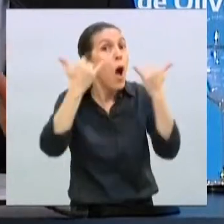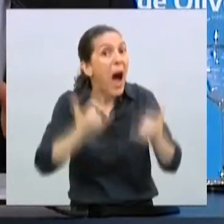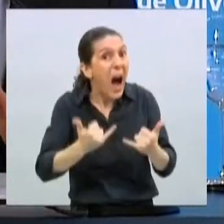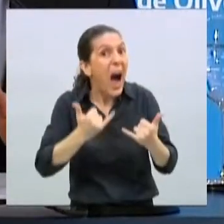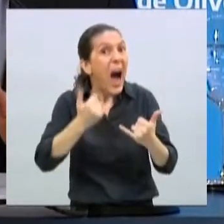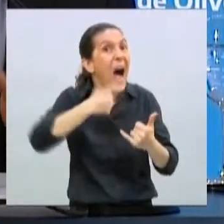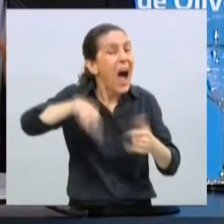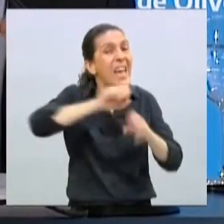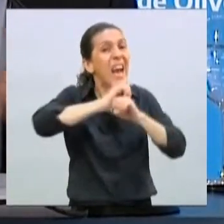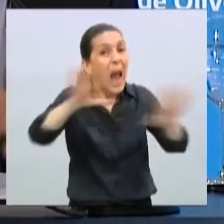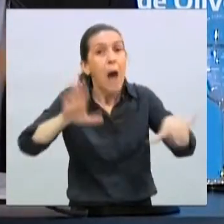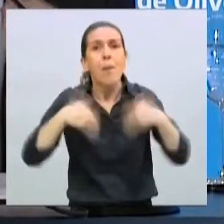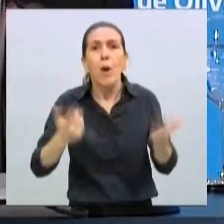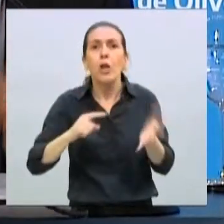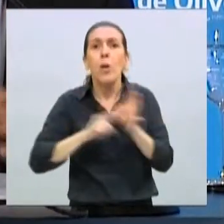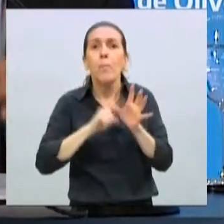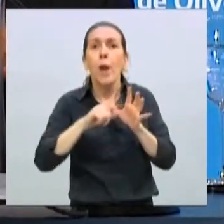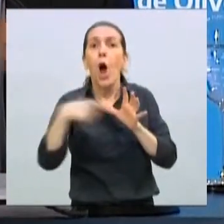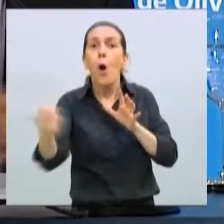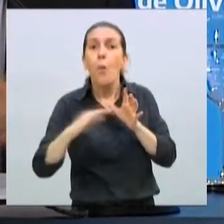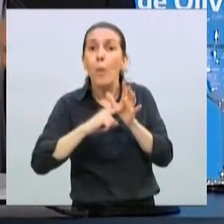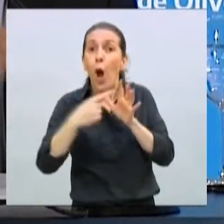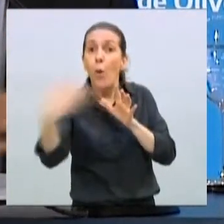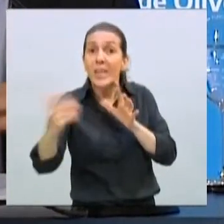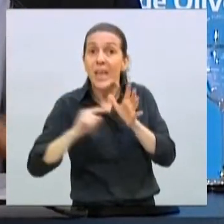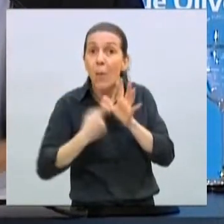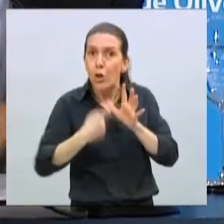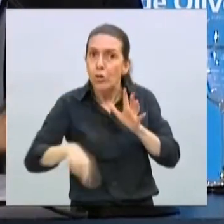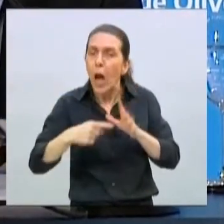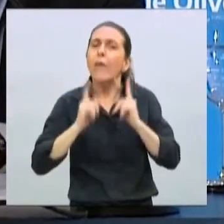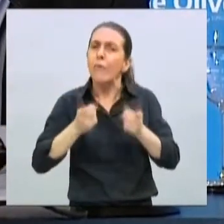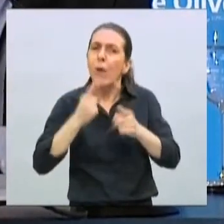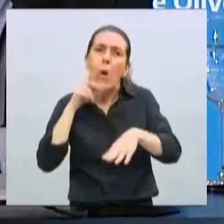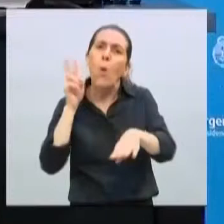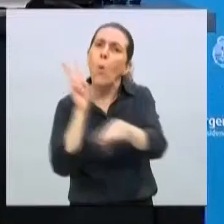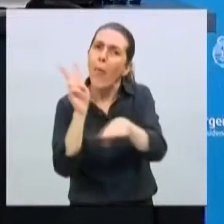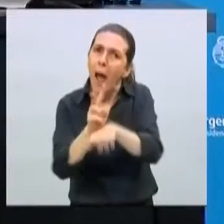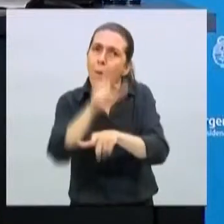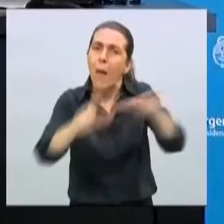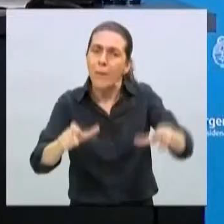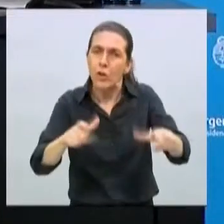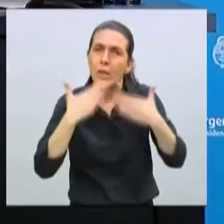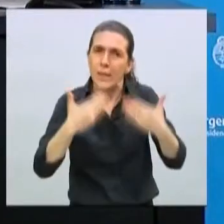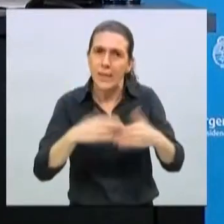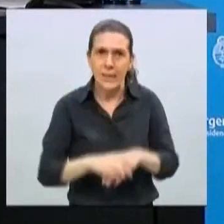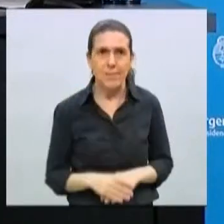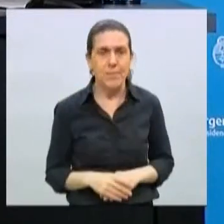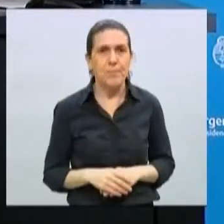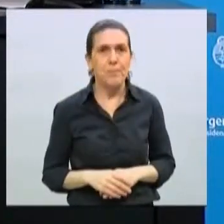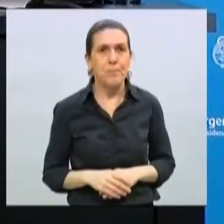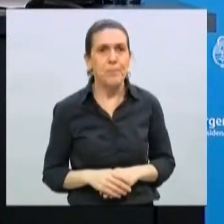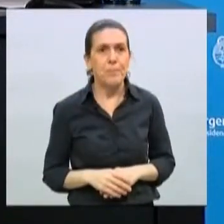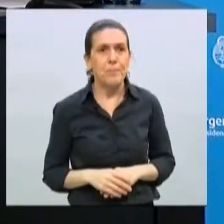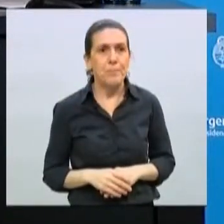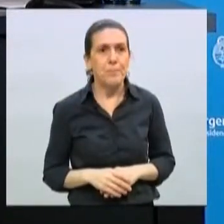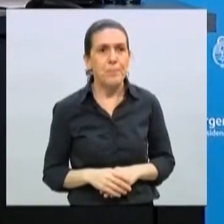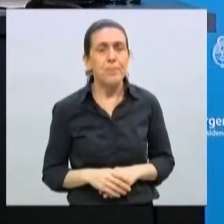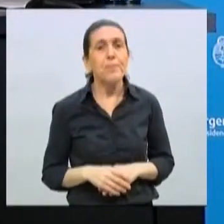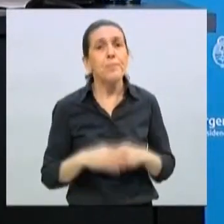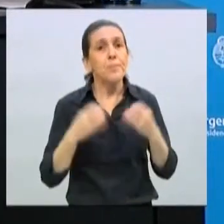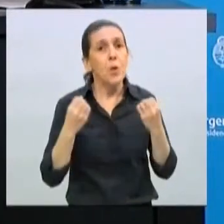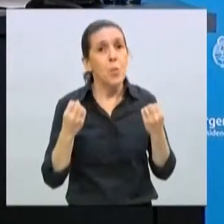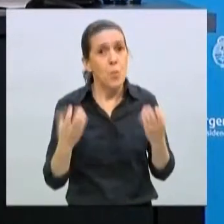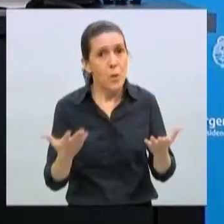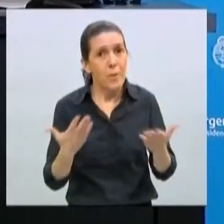la provincia de Buenos Aires, vamos a seguir cuidando a la gente. Muchas gracias. Muy bien,